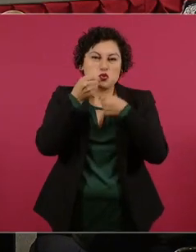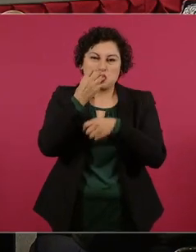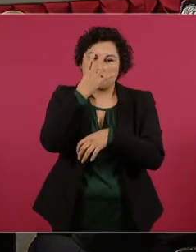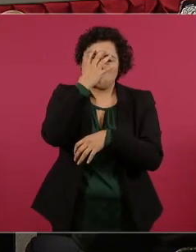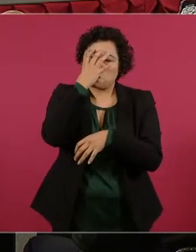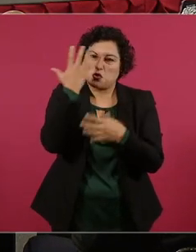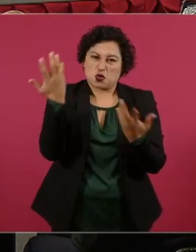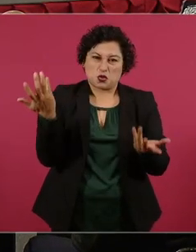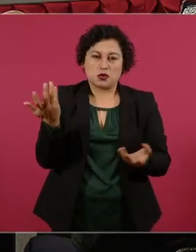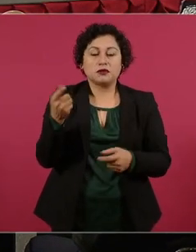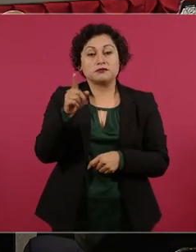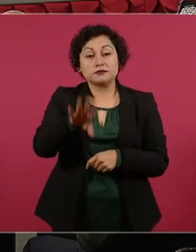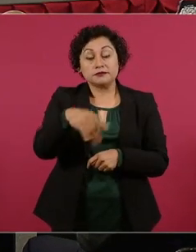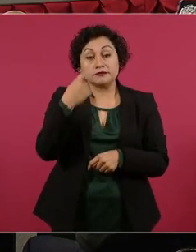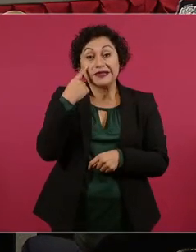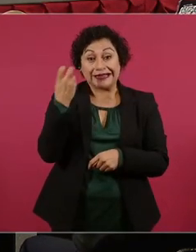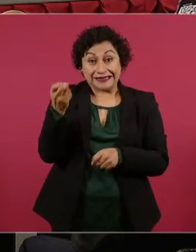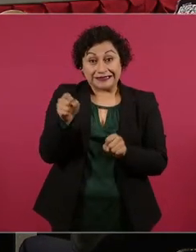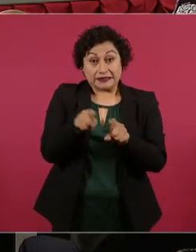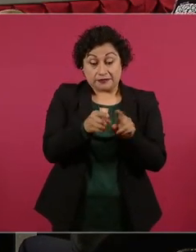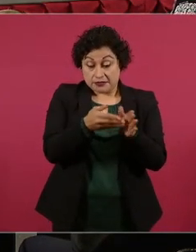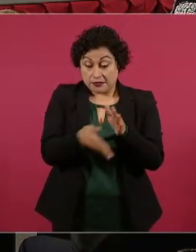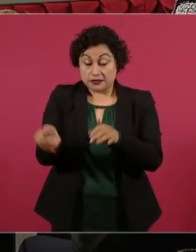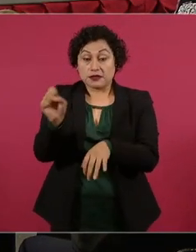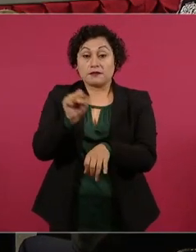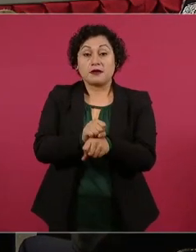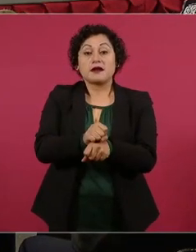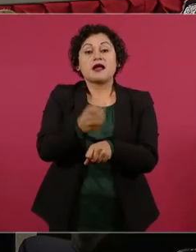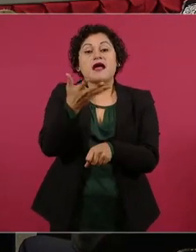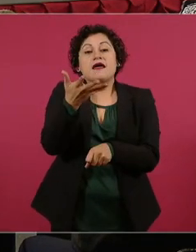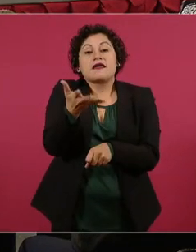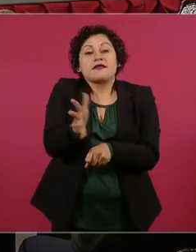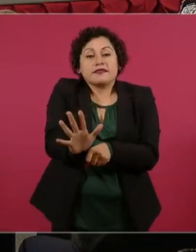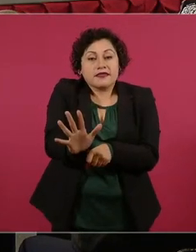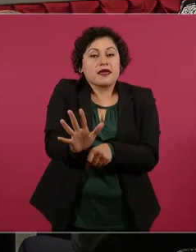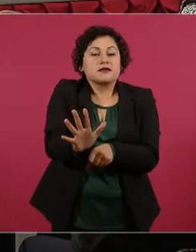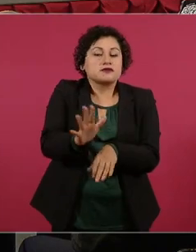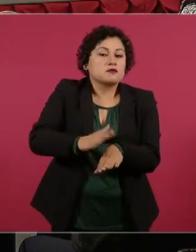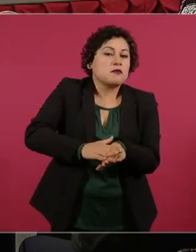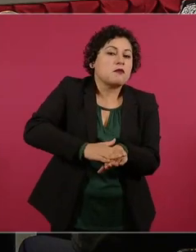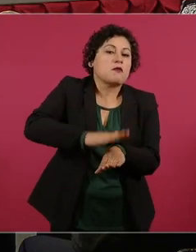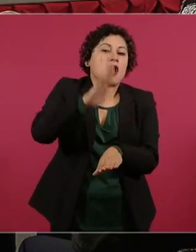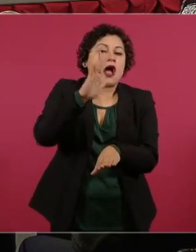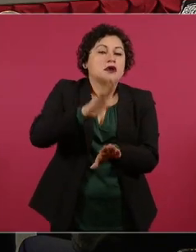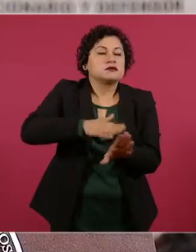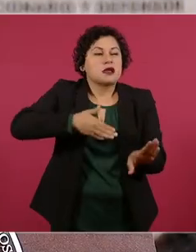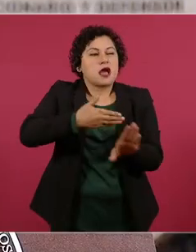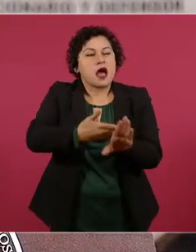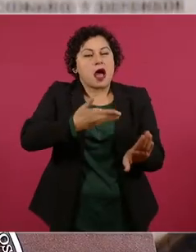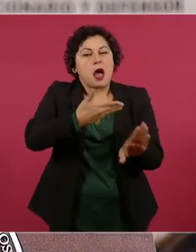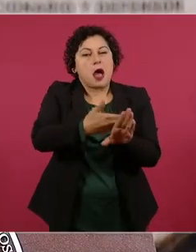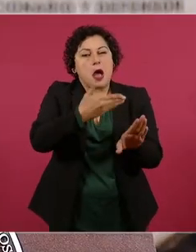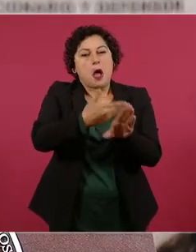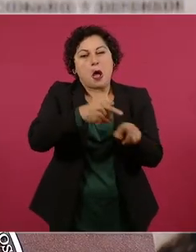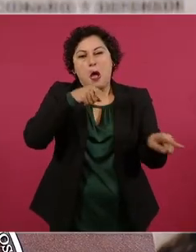de 10 hashtags atacando a AMLO, al partido en el poder